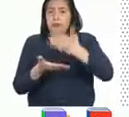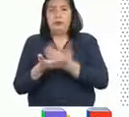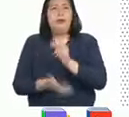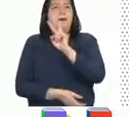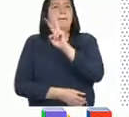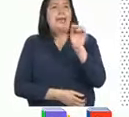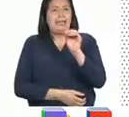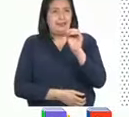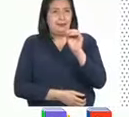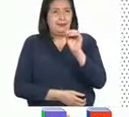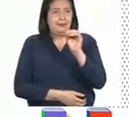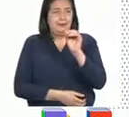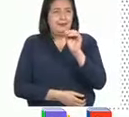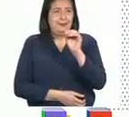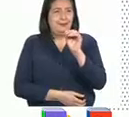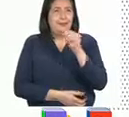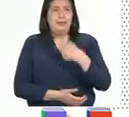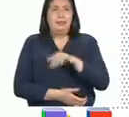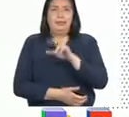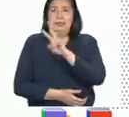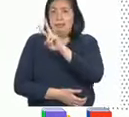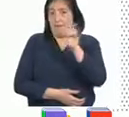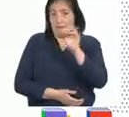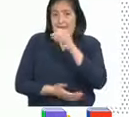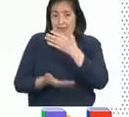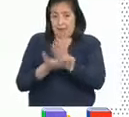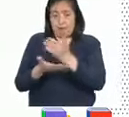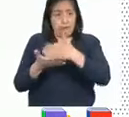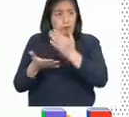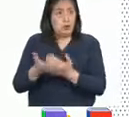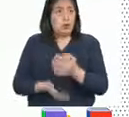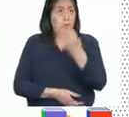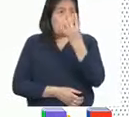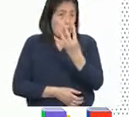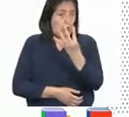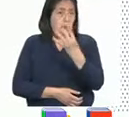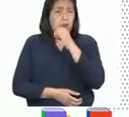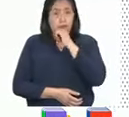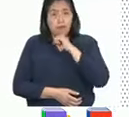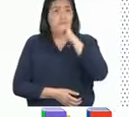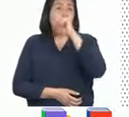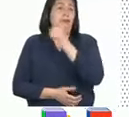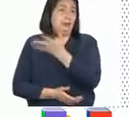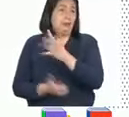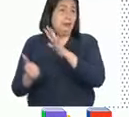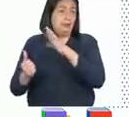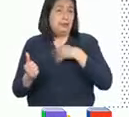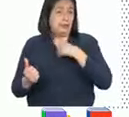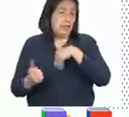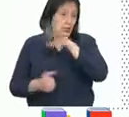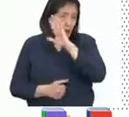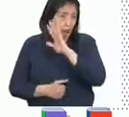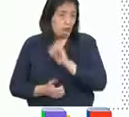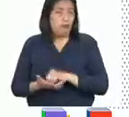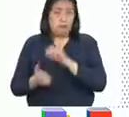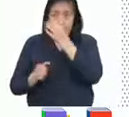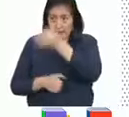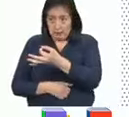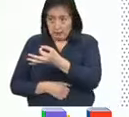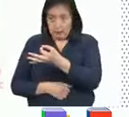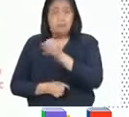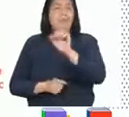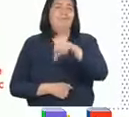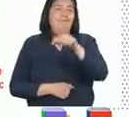20 partes iguales. Y de esas 20 partes, 4 son para las personas de 60 o más años,